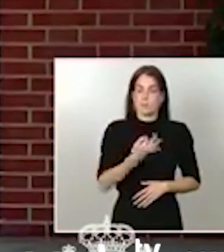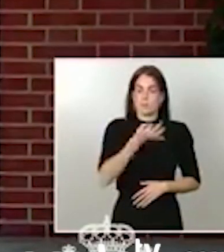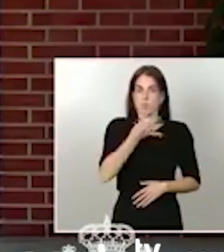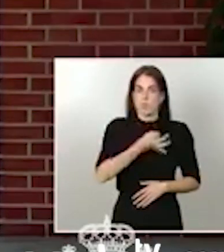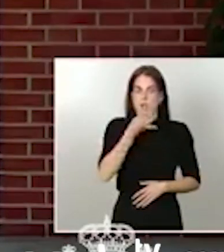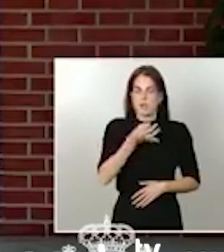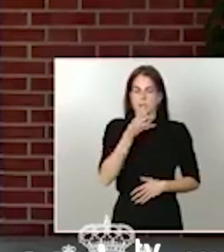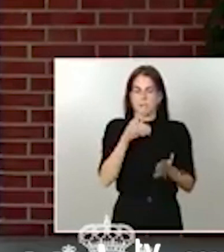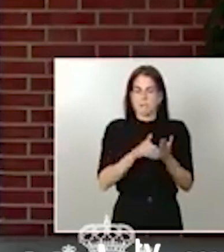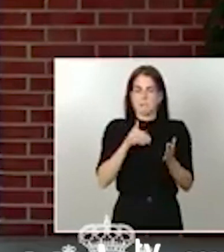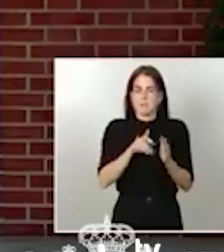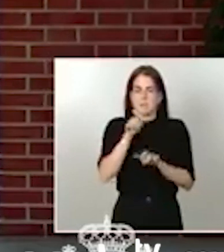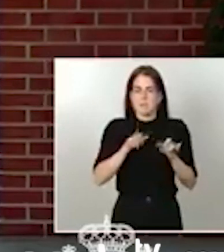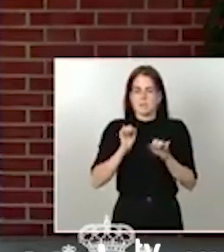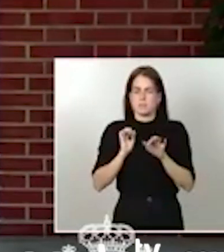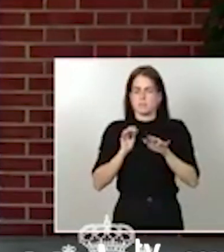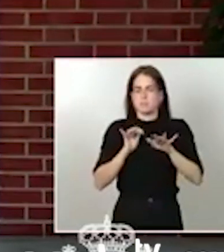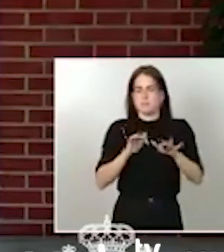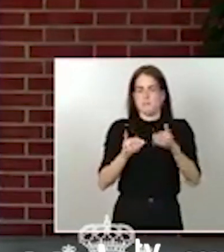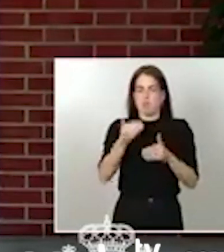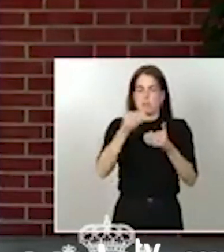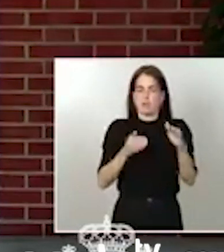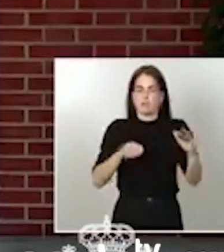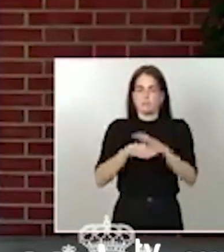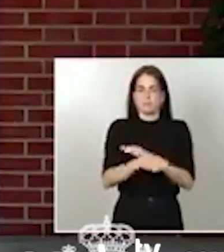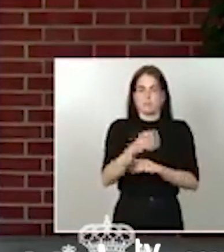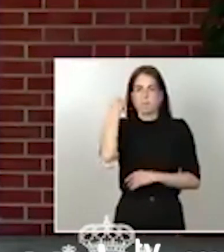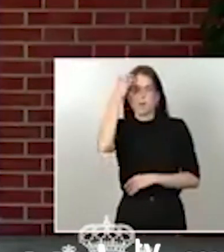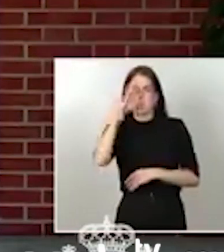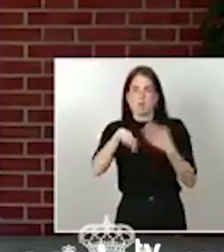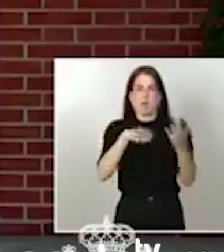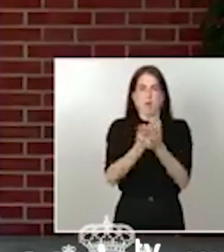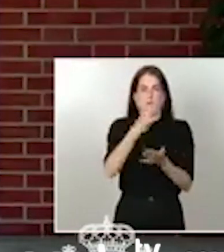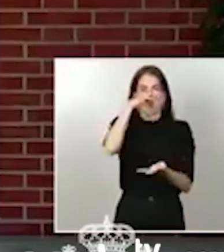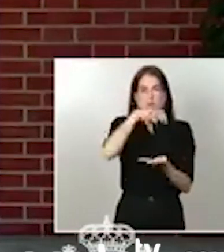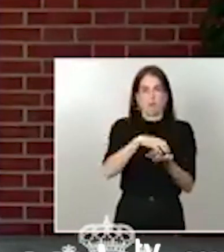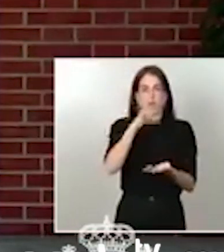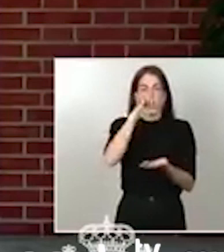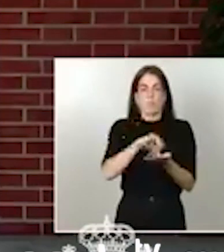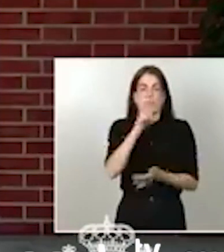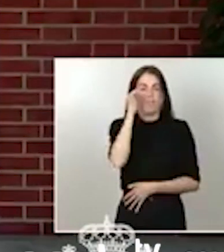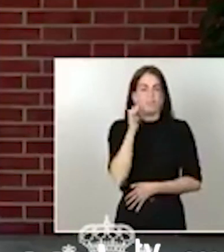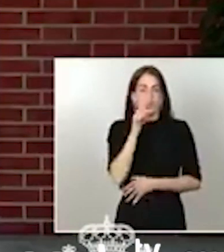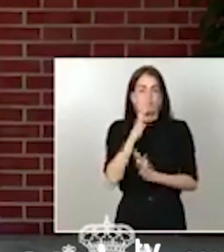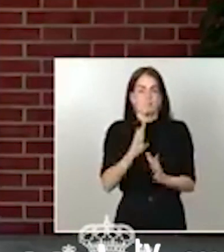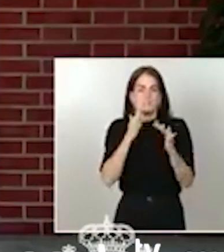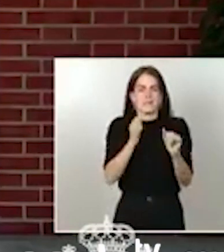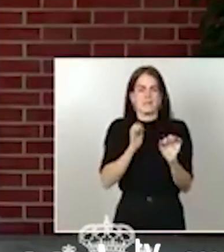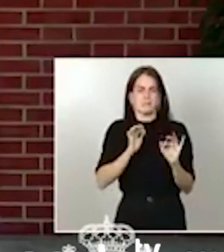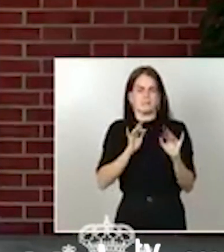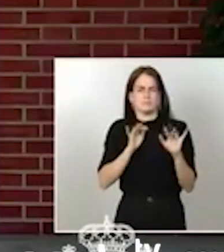cruzaron la frontera pasando de marruecos a la ciudad española de ceuta esta llegada súbita de emigrantes